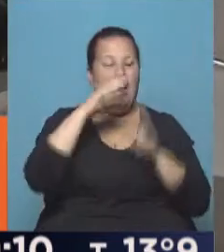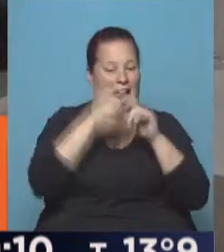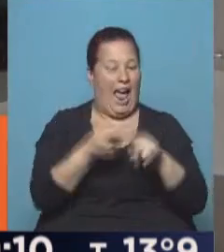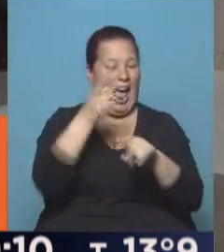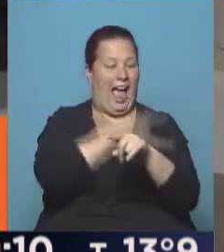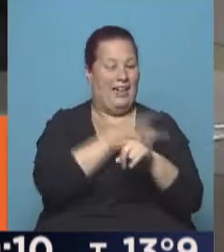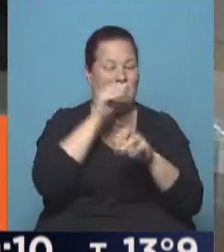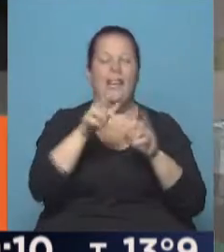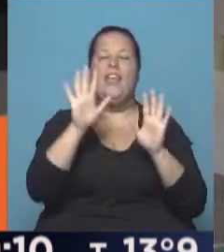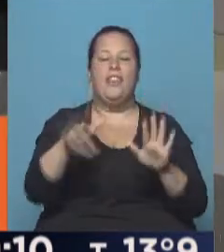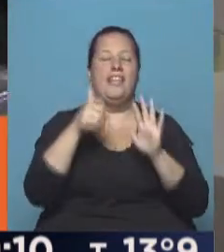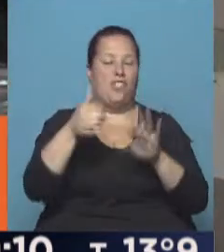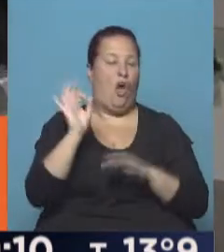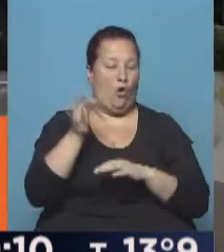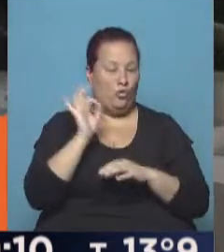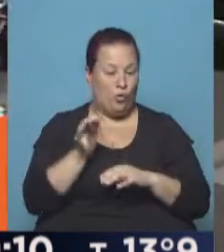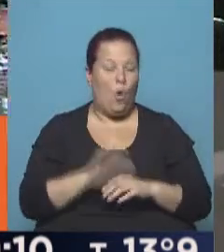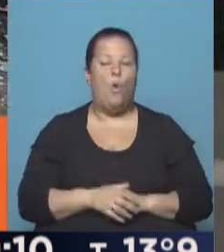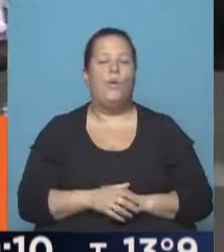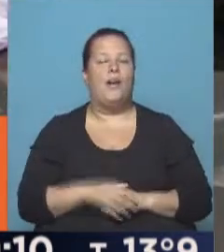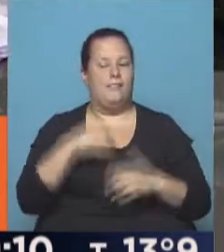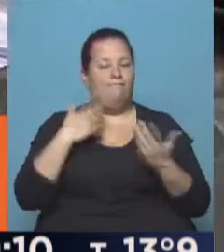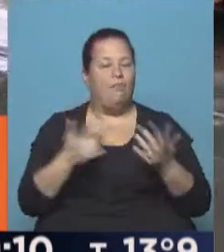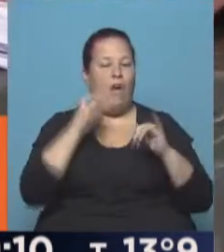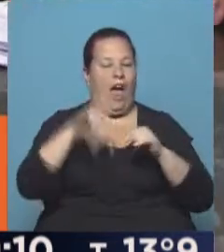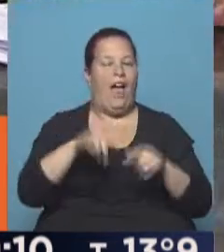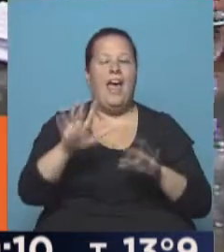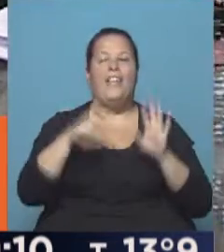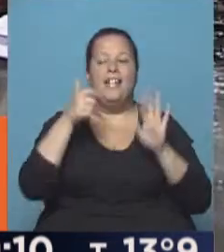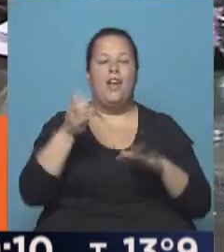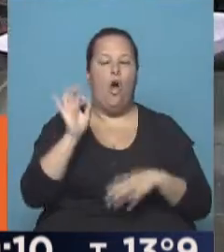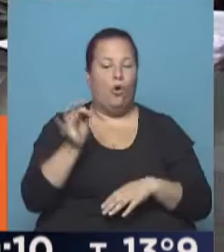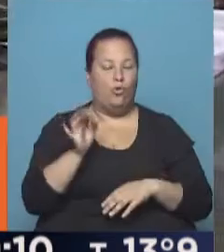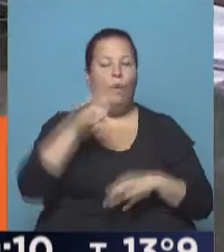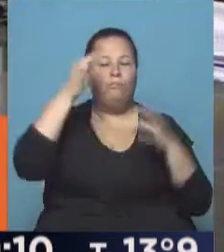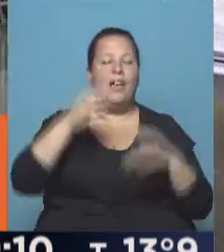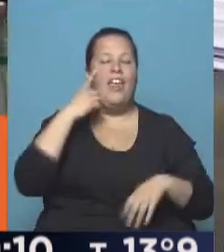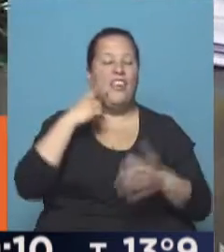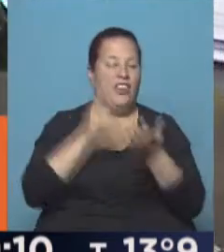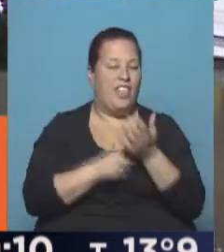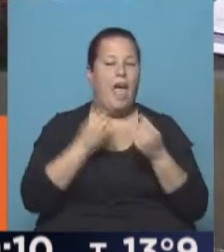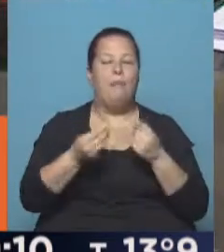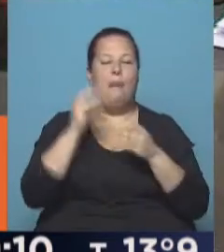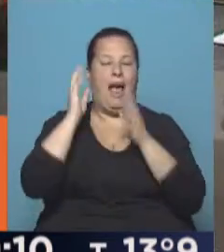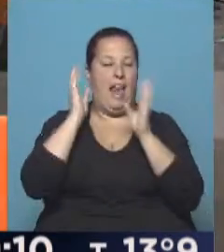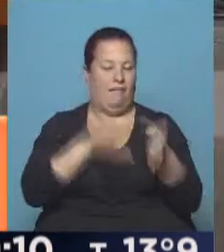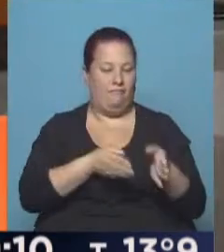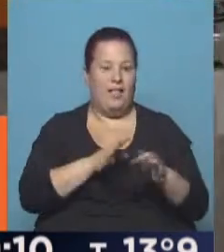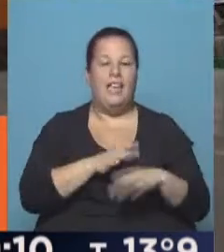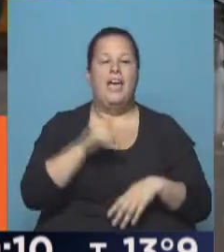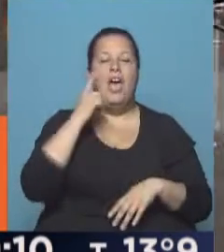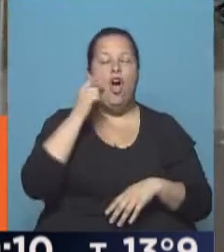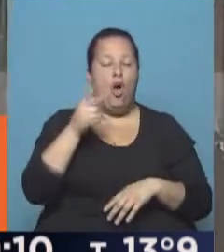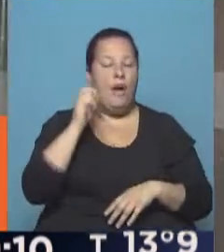anterior, digamos, el 16 de octubre era el día, por eso estamos hablando ahora, 16 de octubre era el día previsto para las ejecuciones.